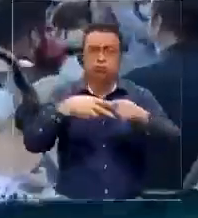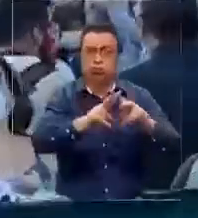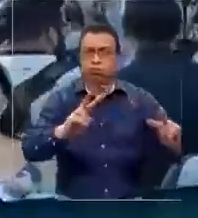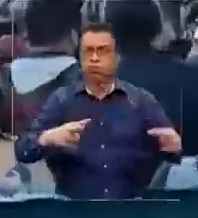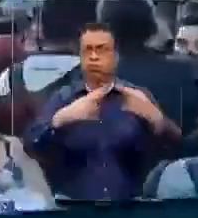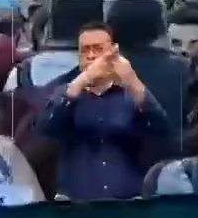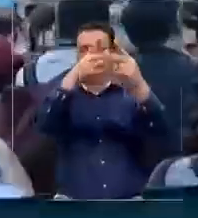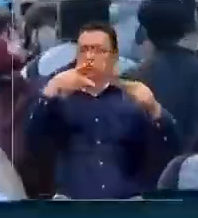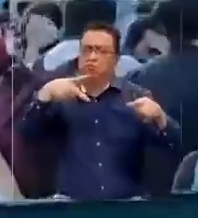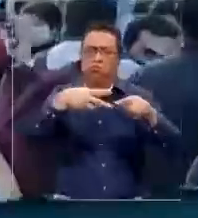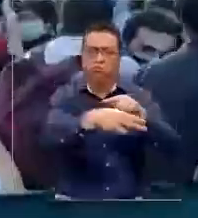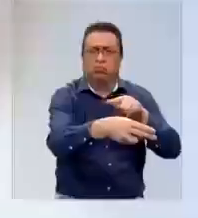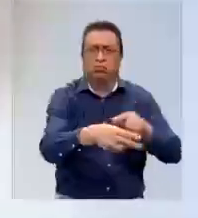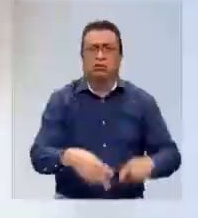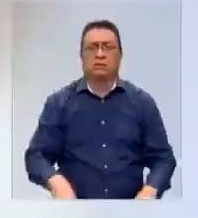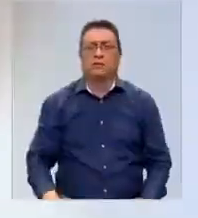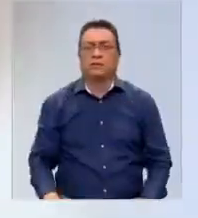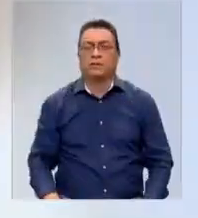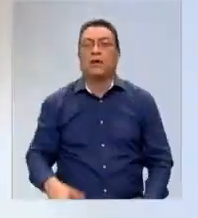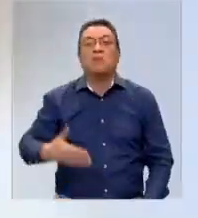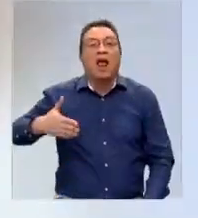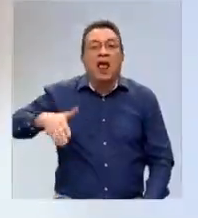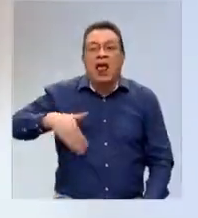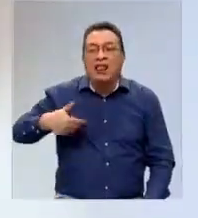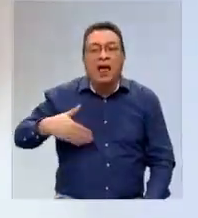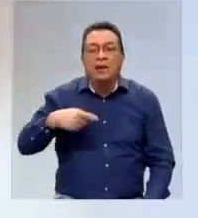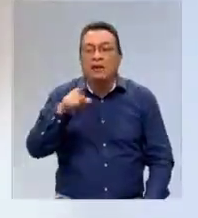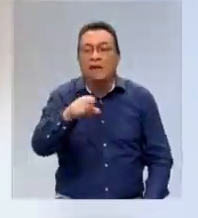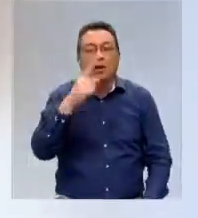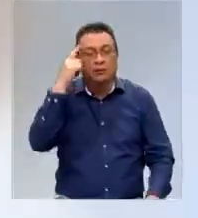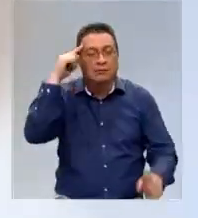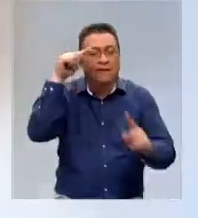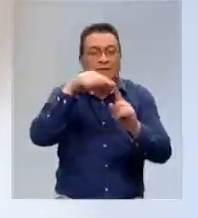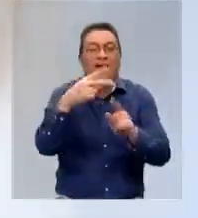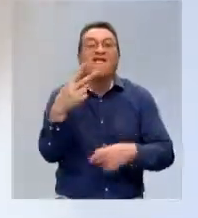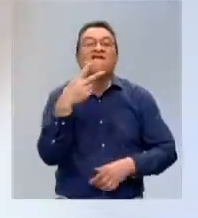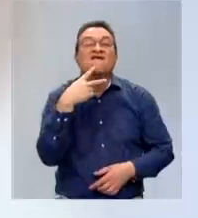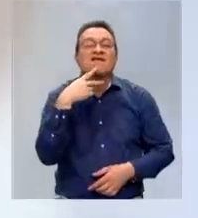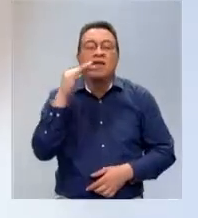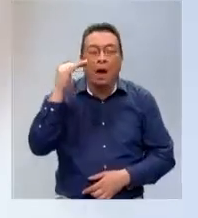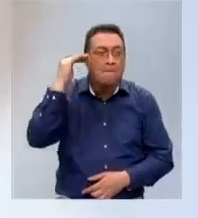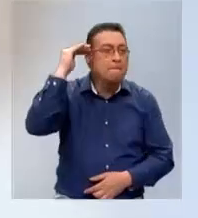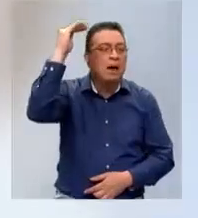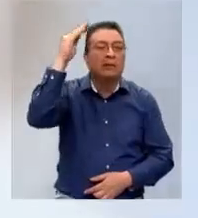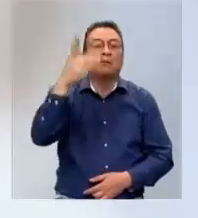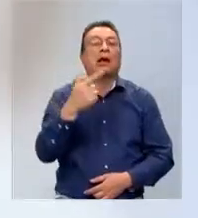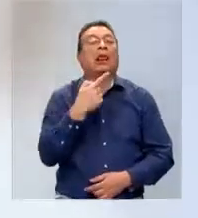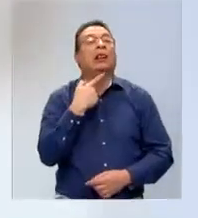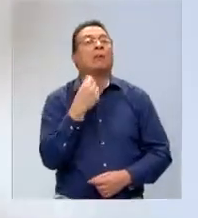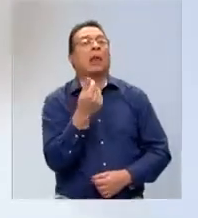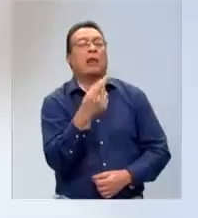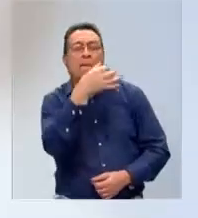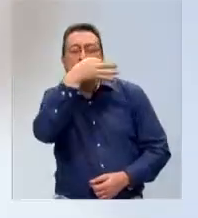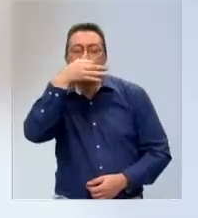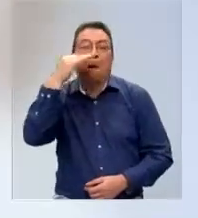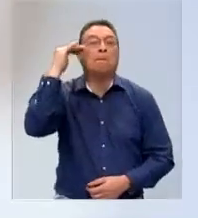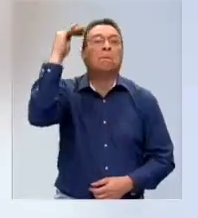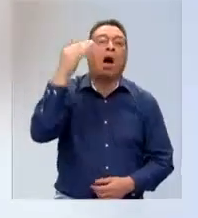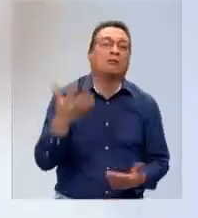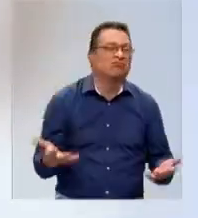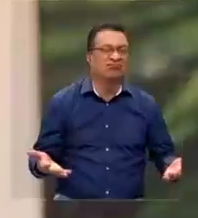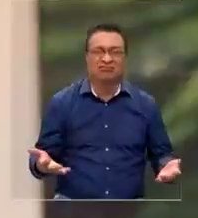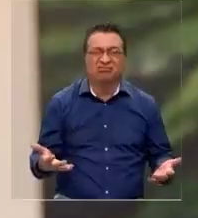edificación. Es lamentable que no pongan la vida delante del interés económico. Vamos a